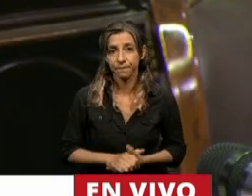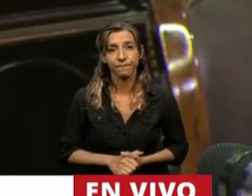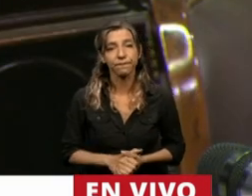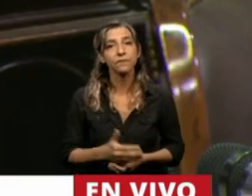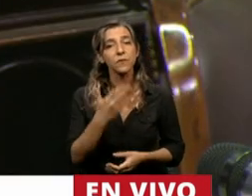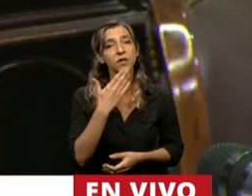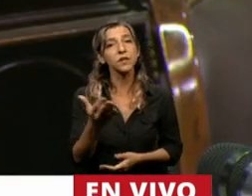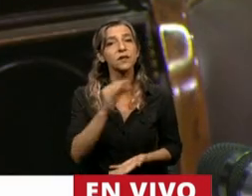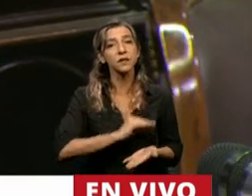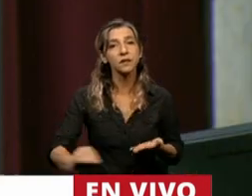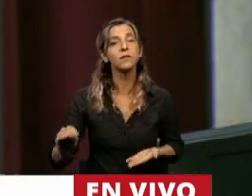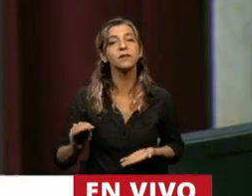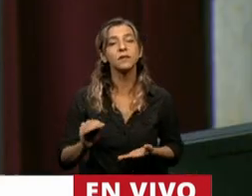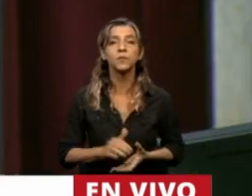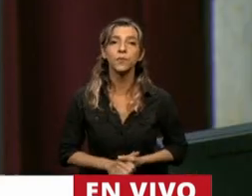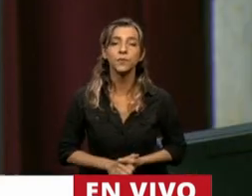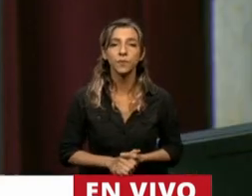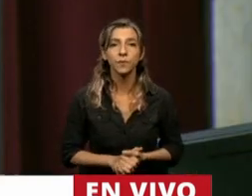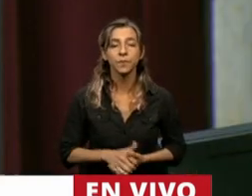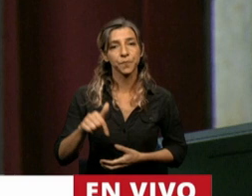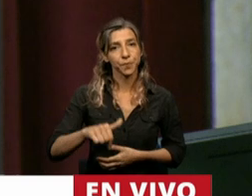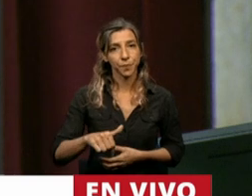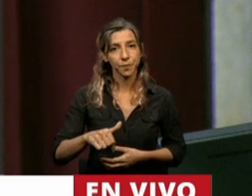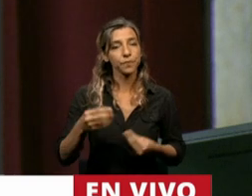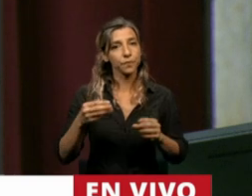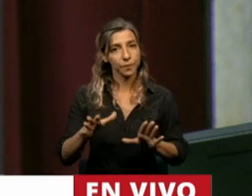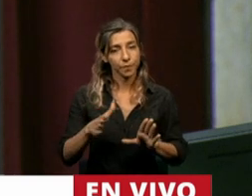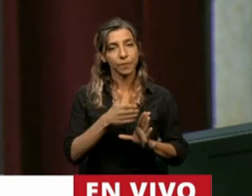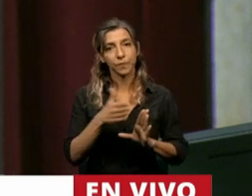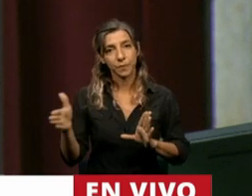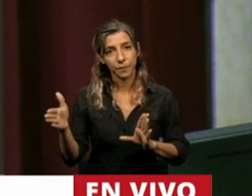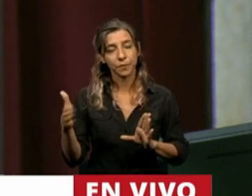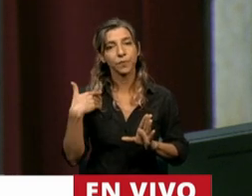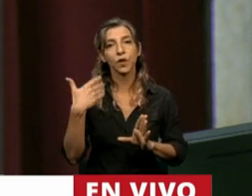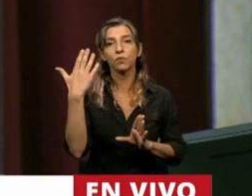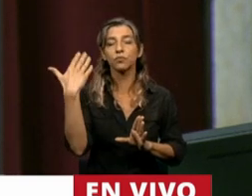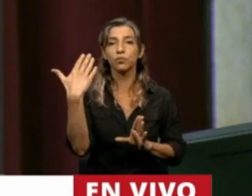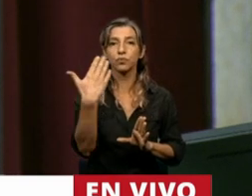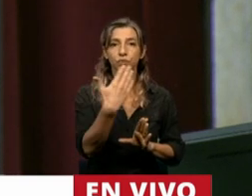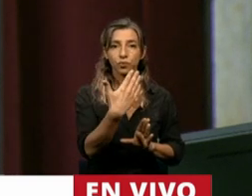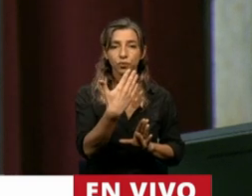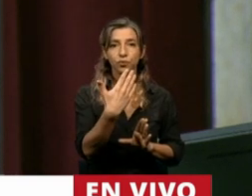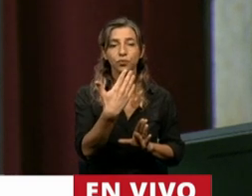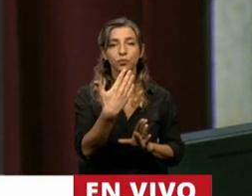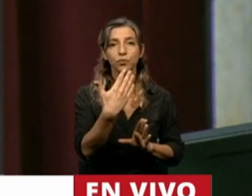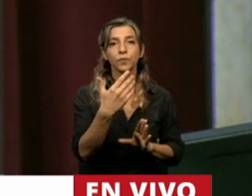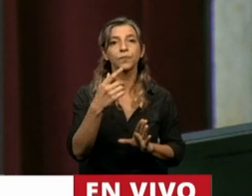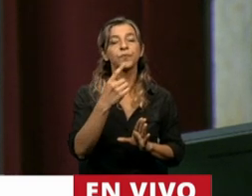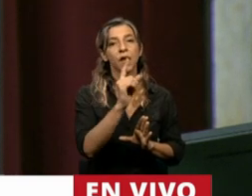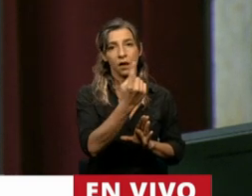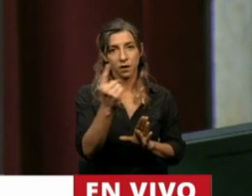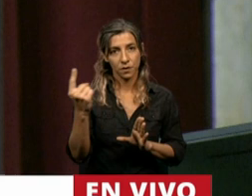diputada comenzamos el segmento de los oradores en